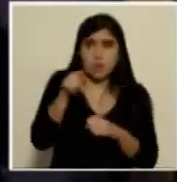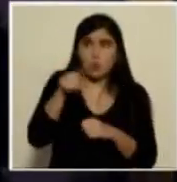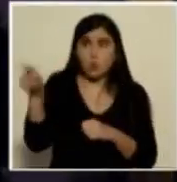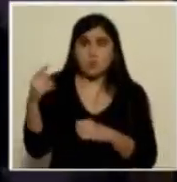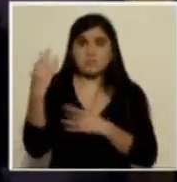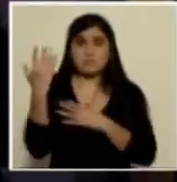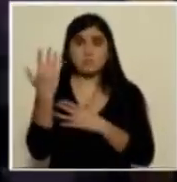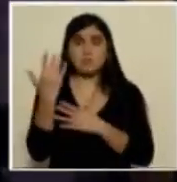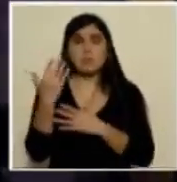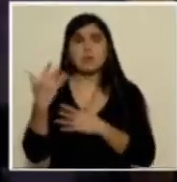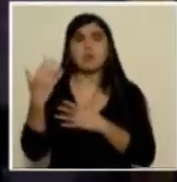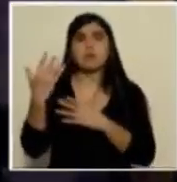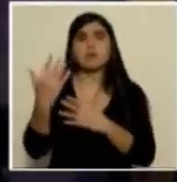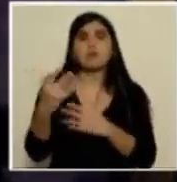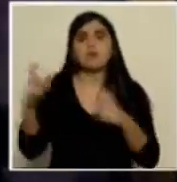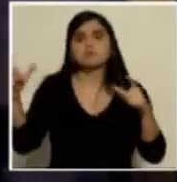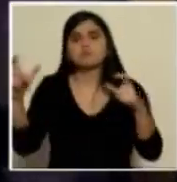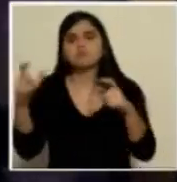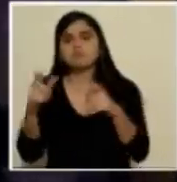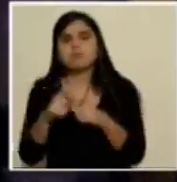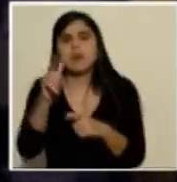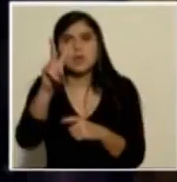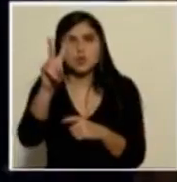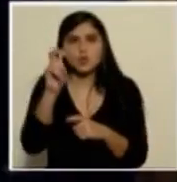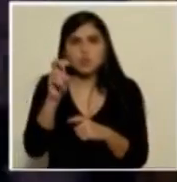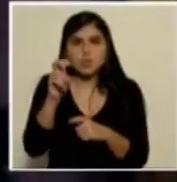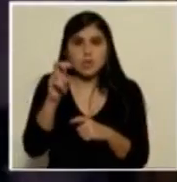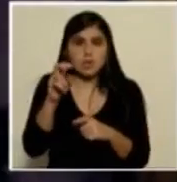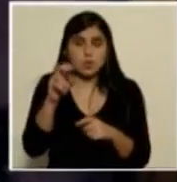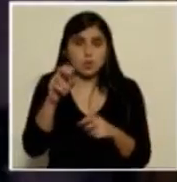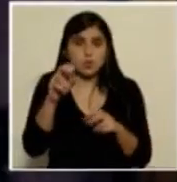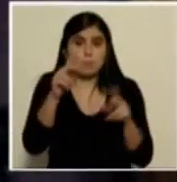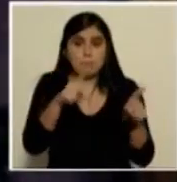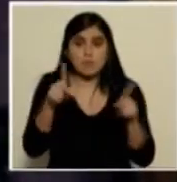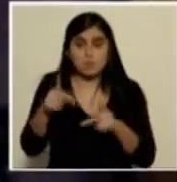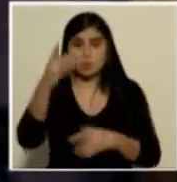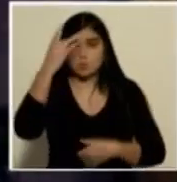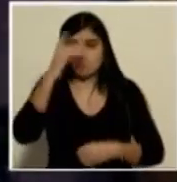bajemos a 200 casos diarios, 100 casos diarios? No lo sé.